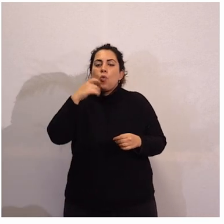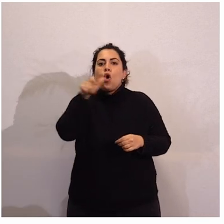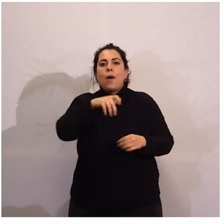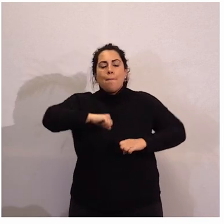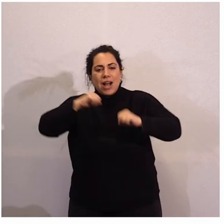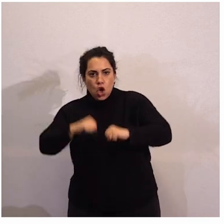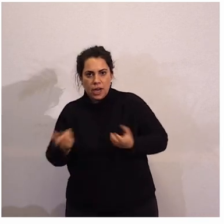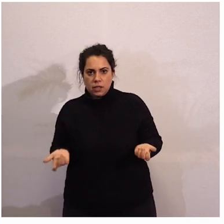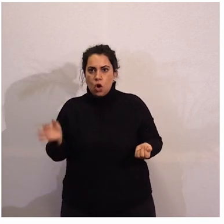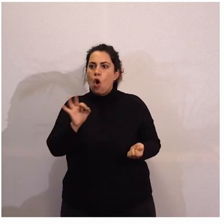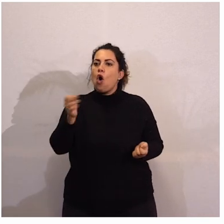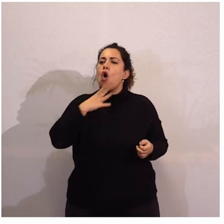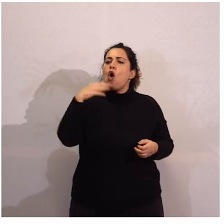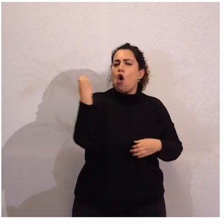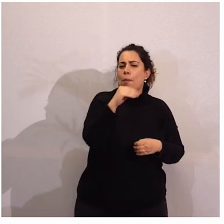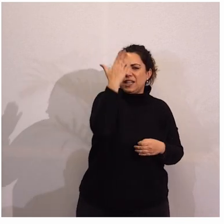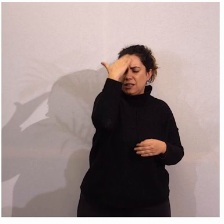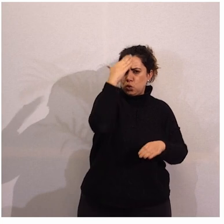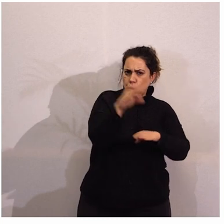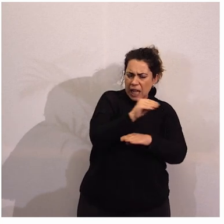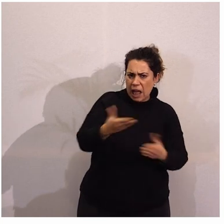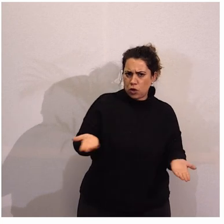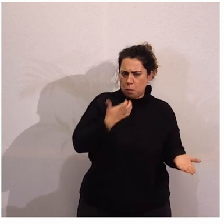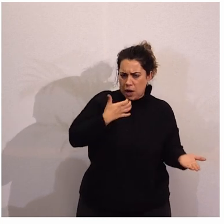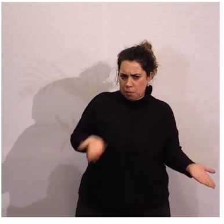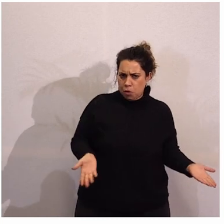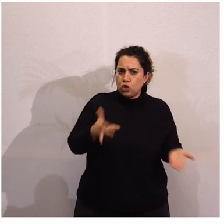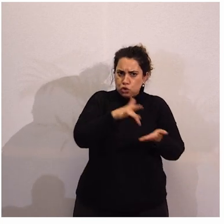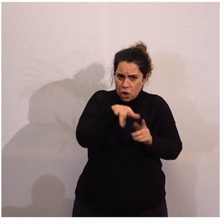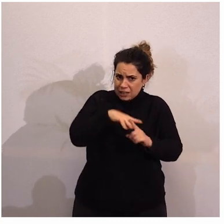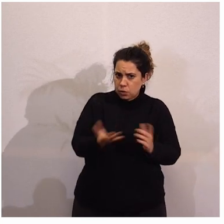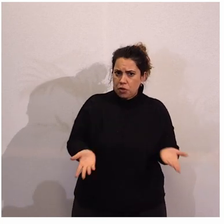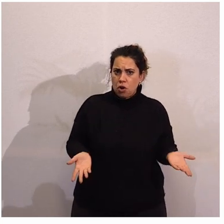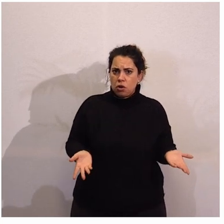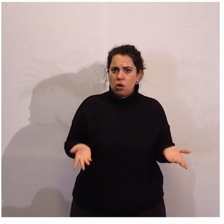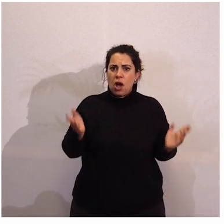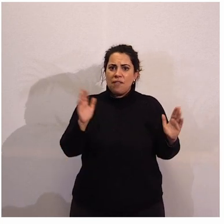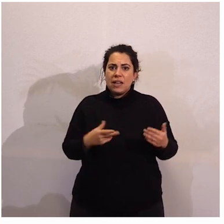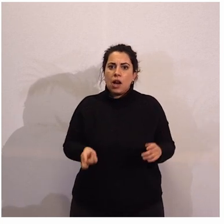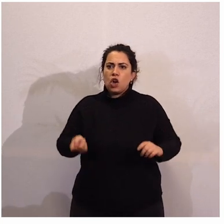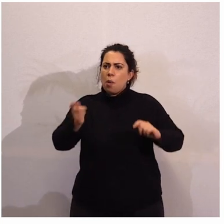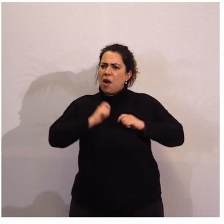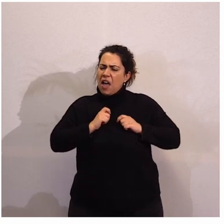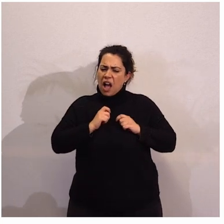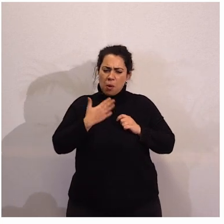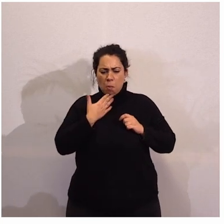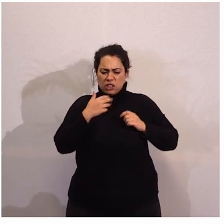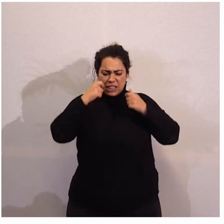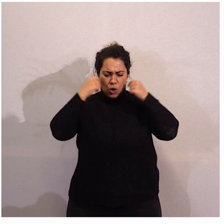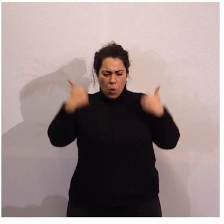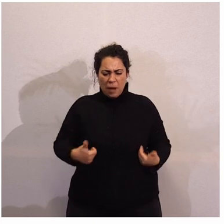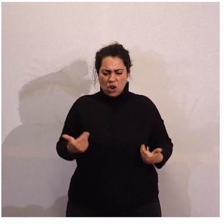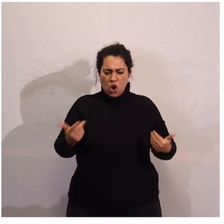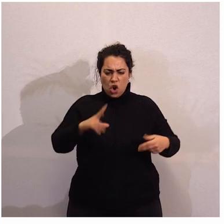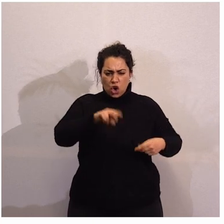a los jóvenes tutelados. O sea, se nos deshumaniza, no se nos